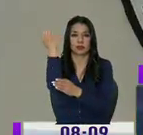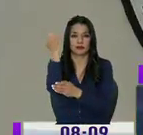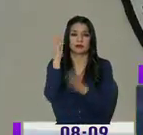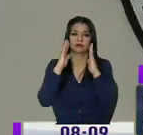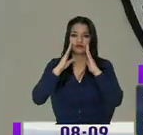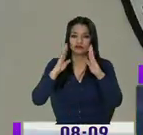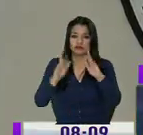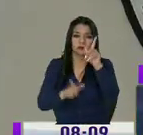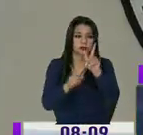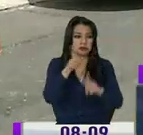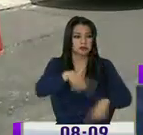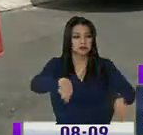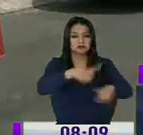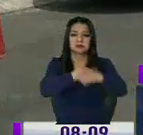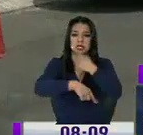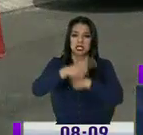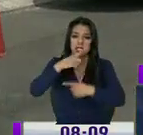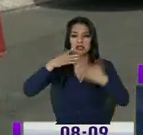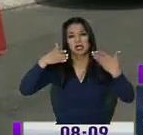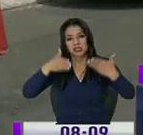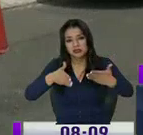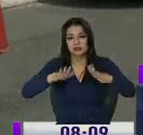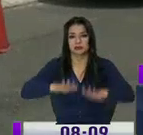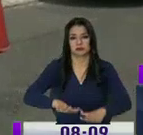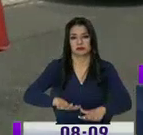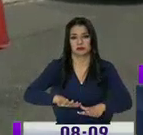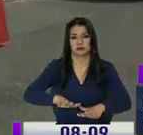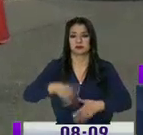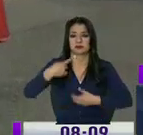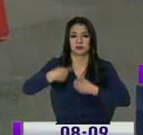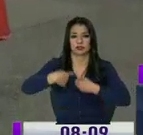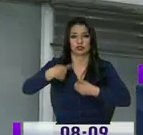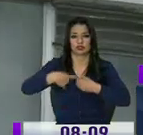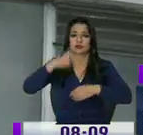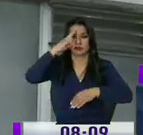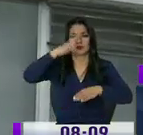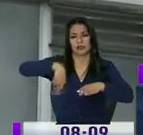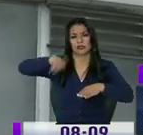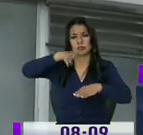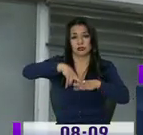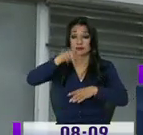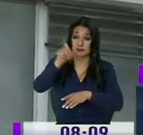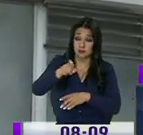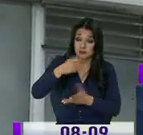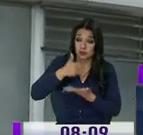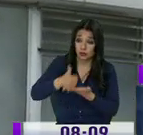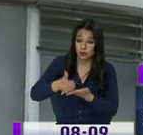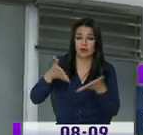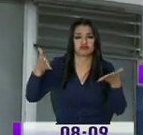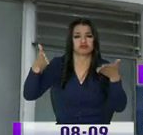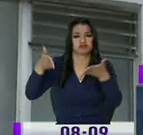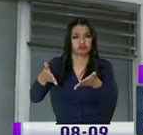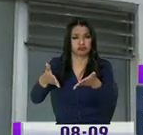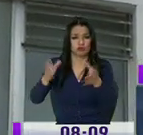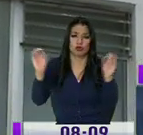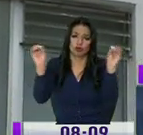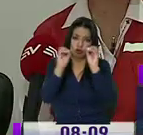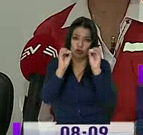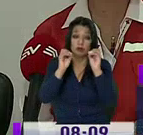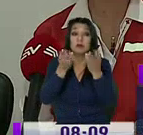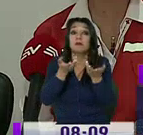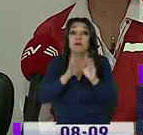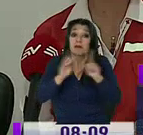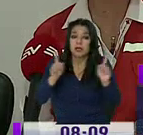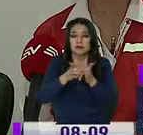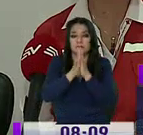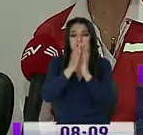atención prehospitalaria a nivel nacional. Señalaron que estarán siempre cerca de quien requiera su ayuda y requieren respeto. La